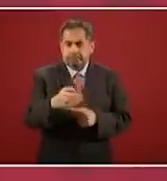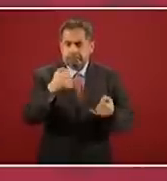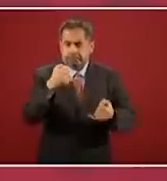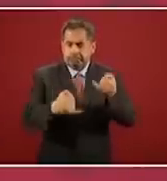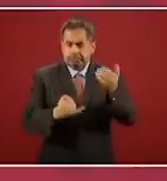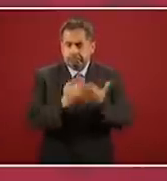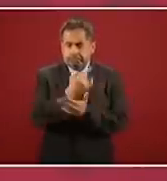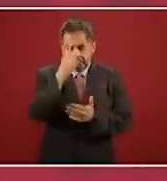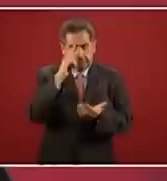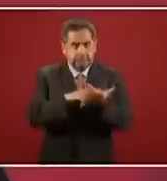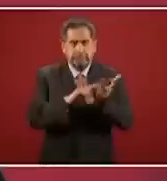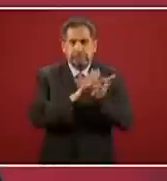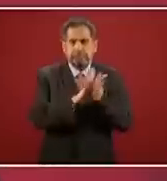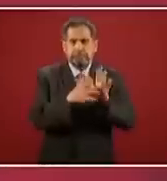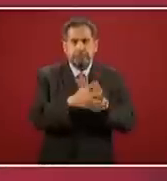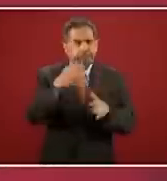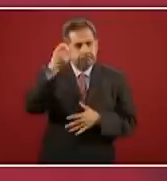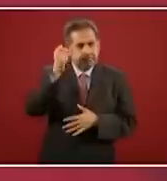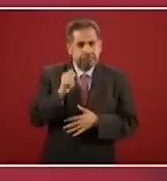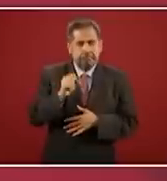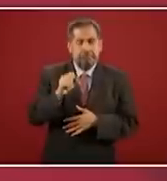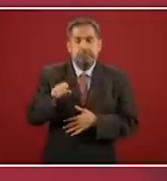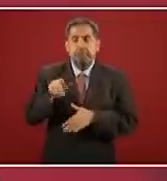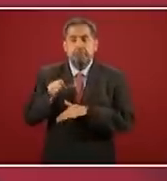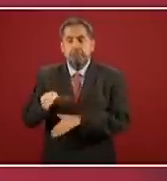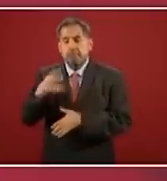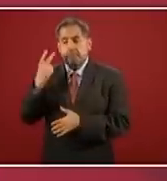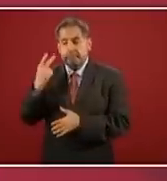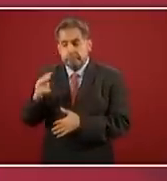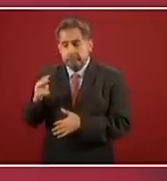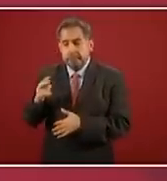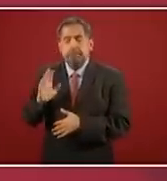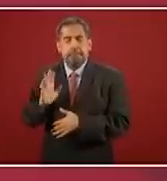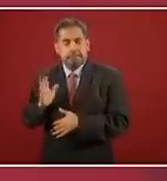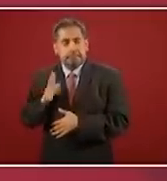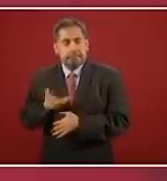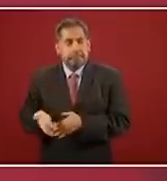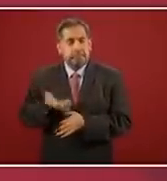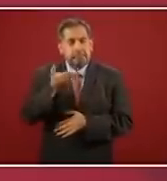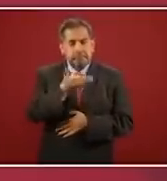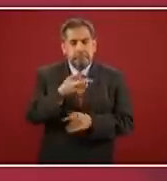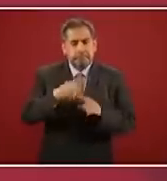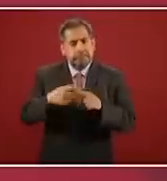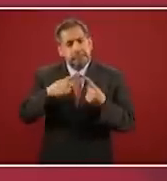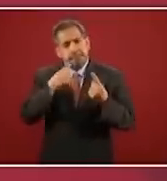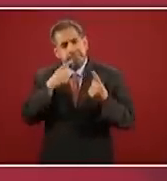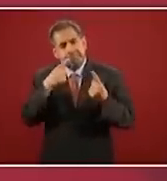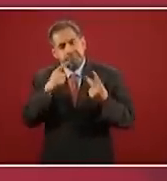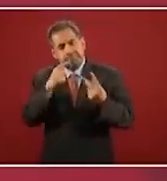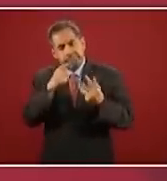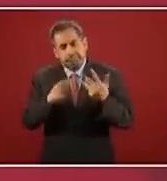relacionados con el cártel de Sinaloa. Respecto al caso de México, hemos presentado ya una serie de denuncias y